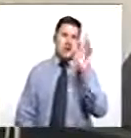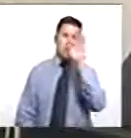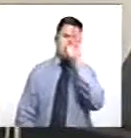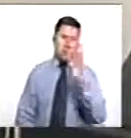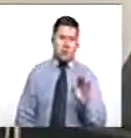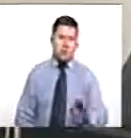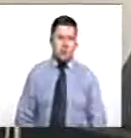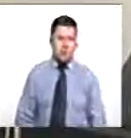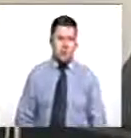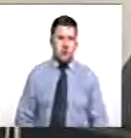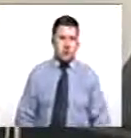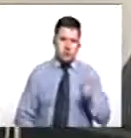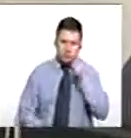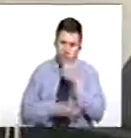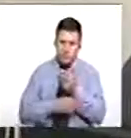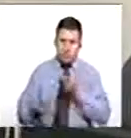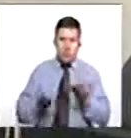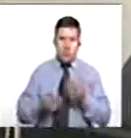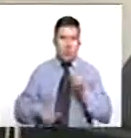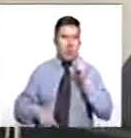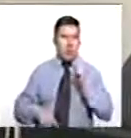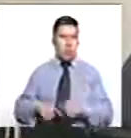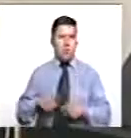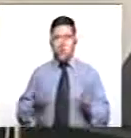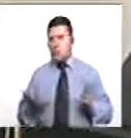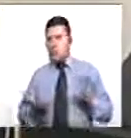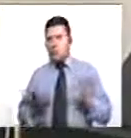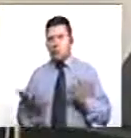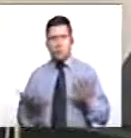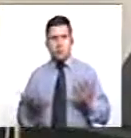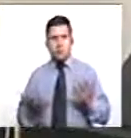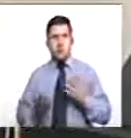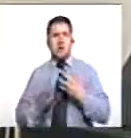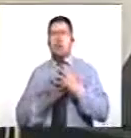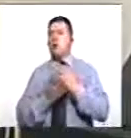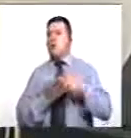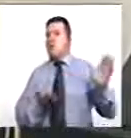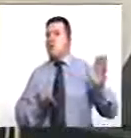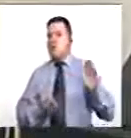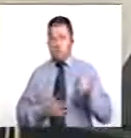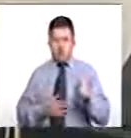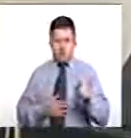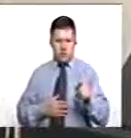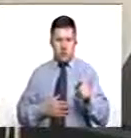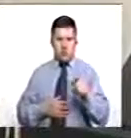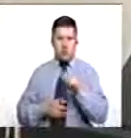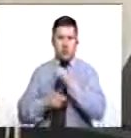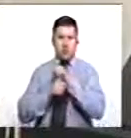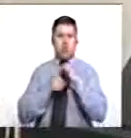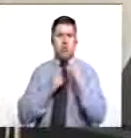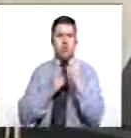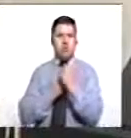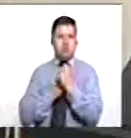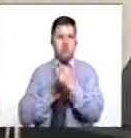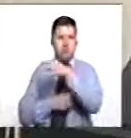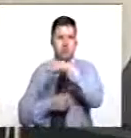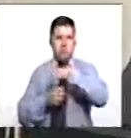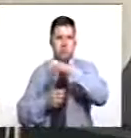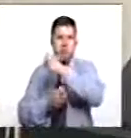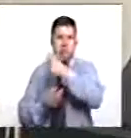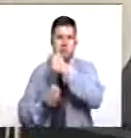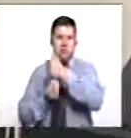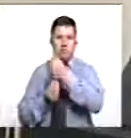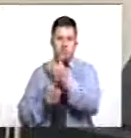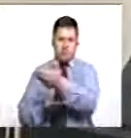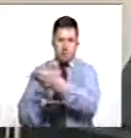97%. La superintendencia no puede dejar afuera, senador Serpa, el mercado social, esas zonas subnormales,